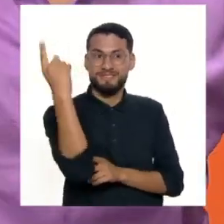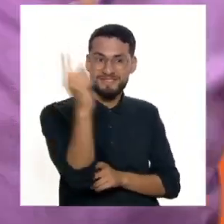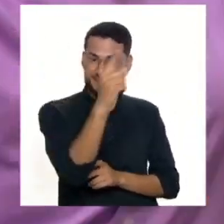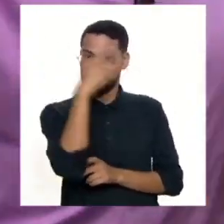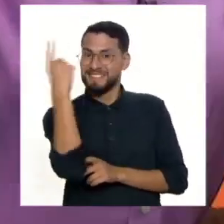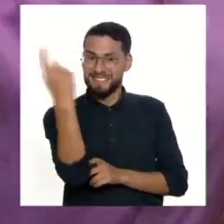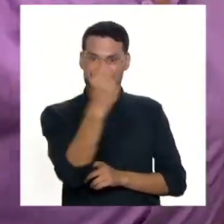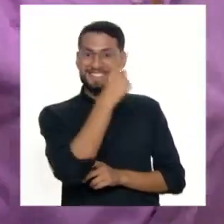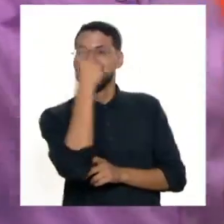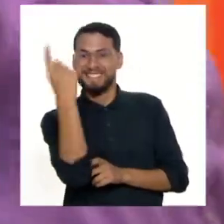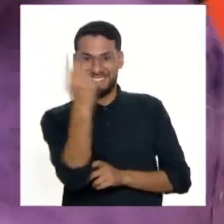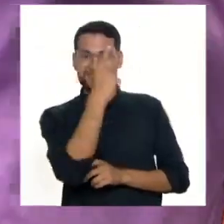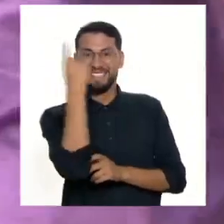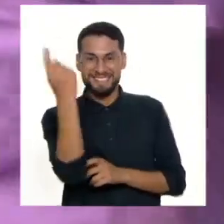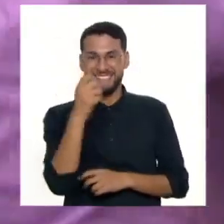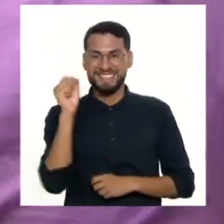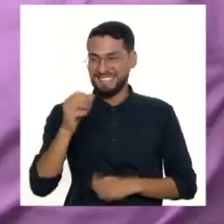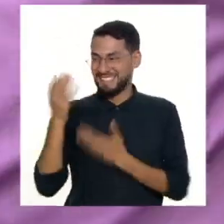Vueltita. Vueltita.